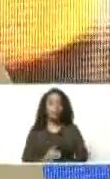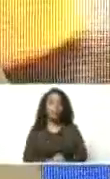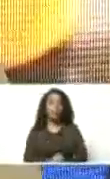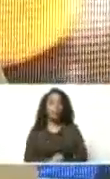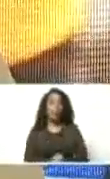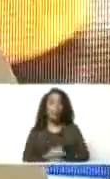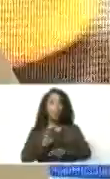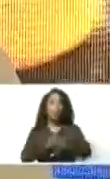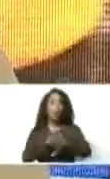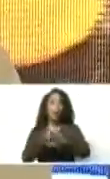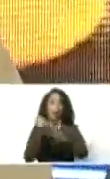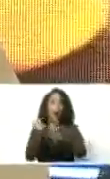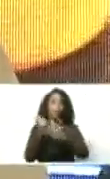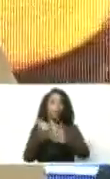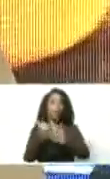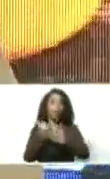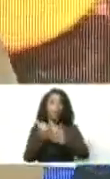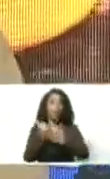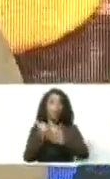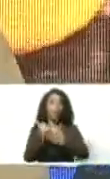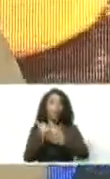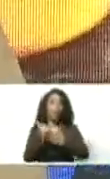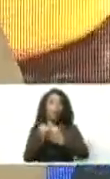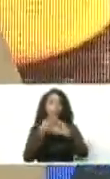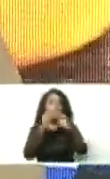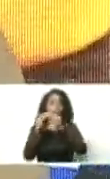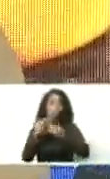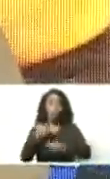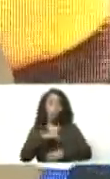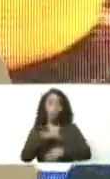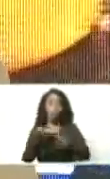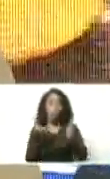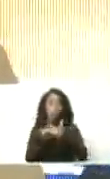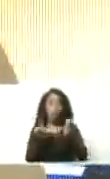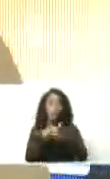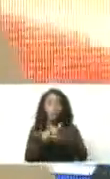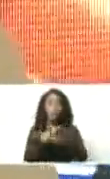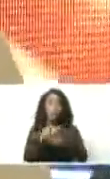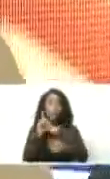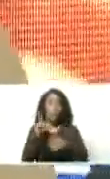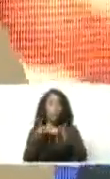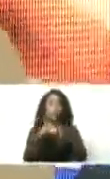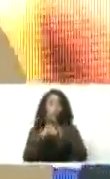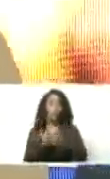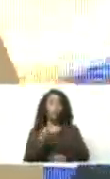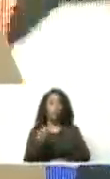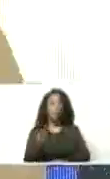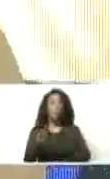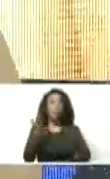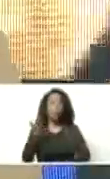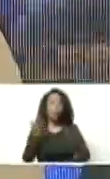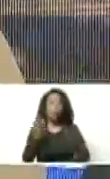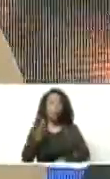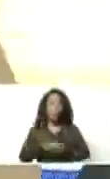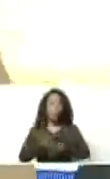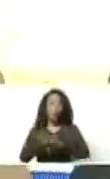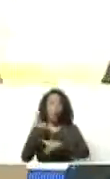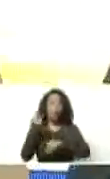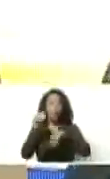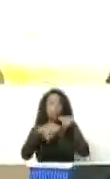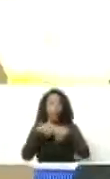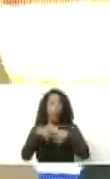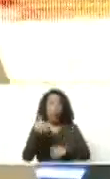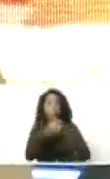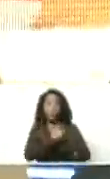por ayudarnos, por ayudarnos a arreglar nuestro liceo. Un liceo muy emblemático, donde precisamente votó el comandante Hugo